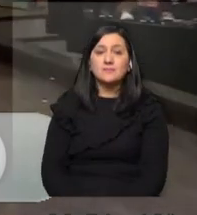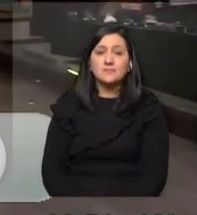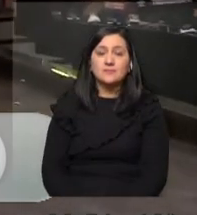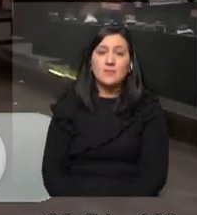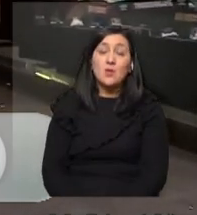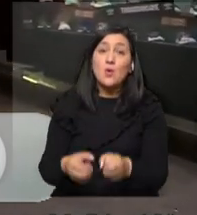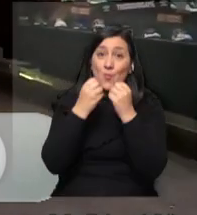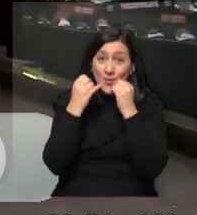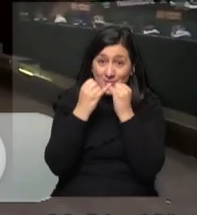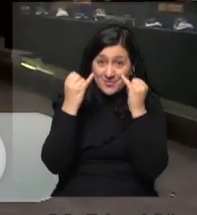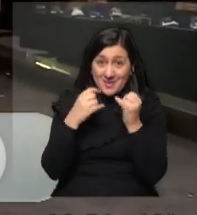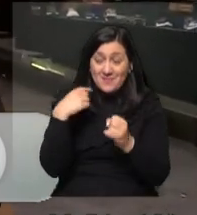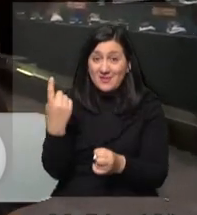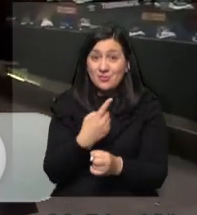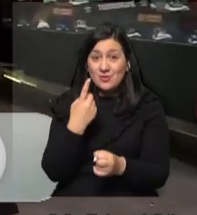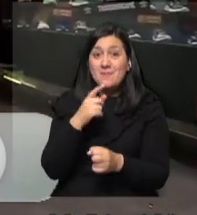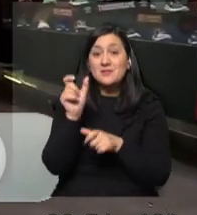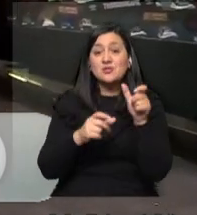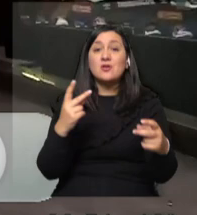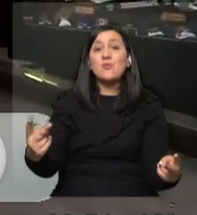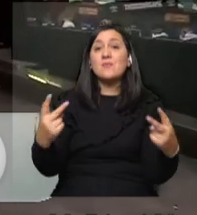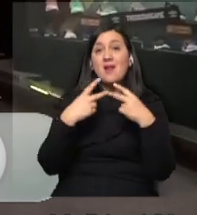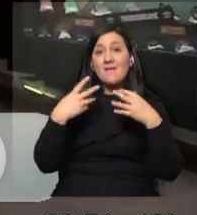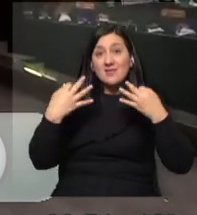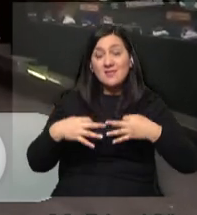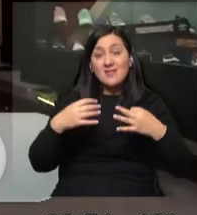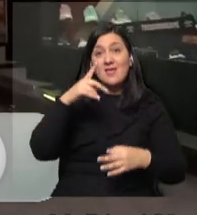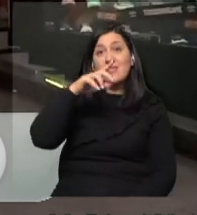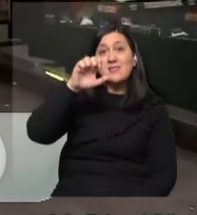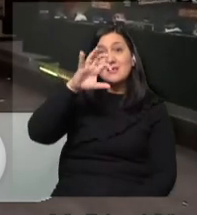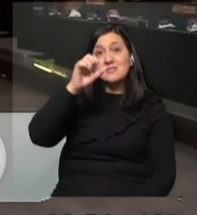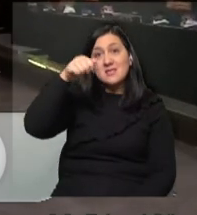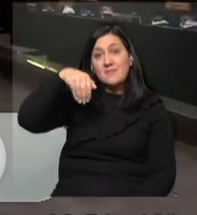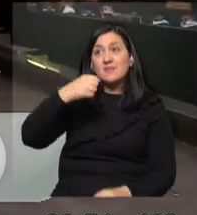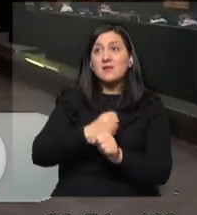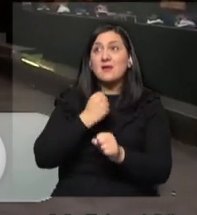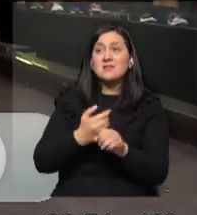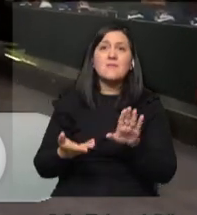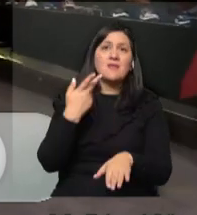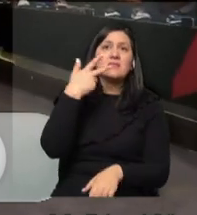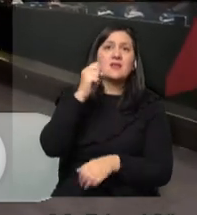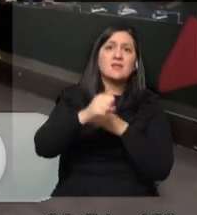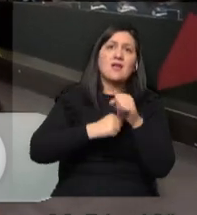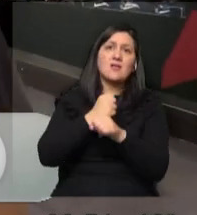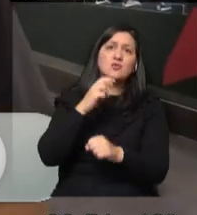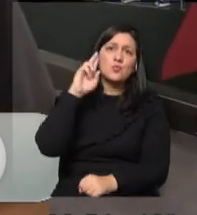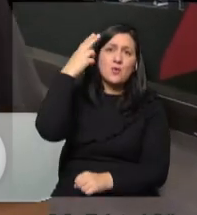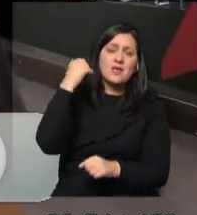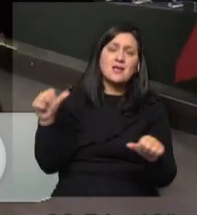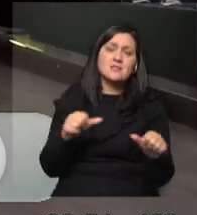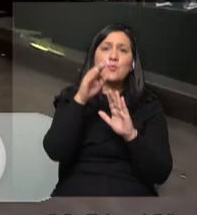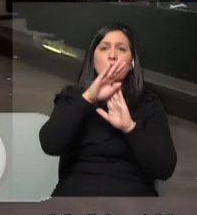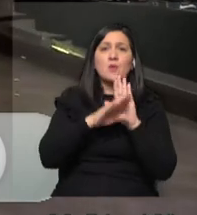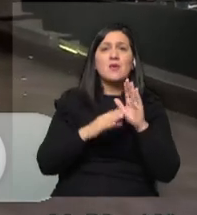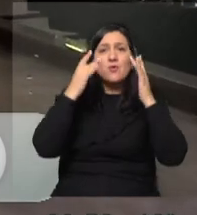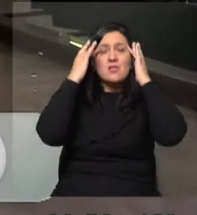Bueno, buenos días para todos y todas los que nos están mirando. La verdad que DECEM Junior Achievement trabaja desde hace más de 30 años en Uruguay haciendo programas educativos para